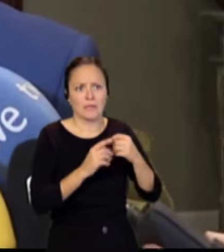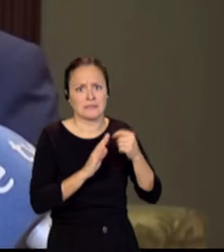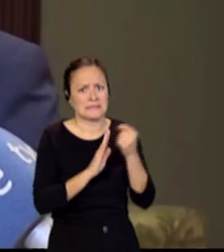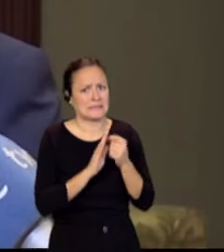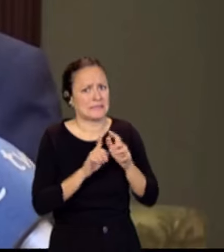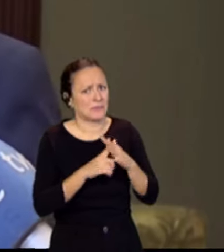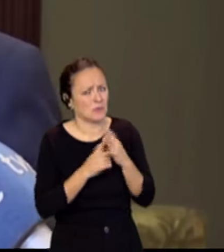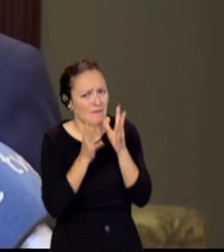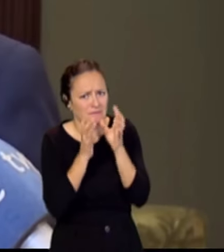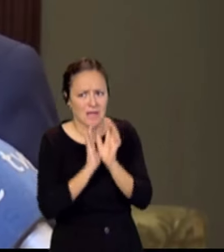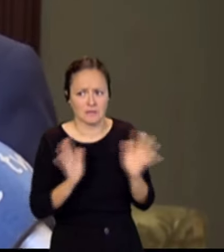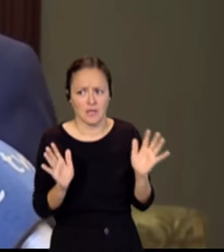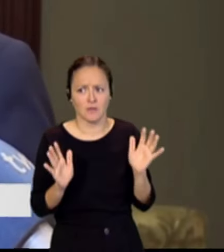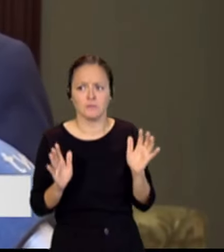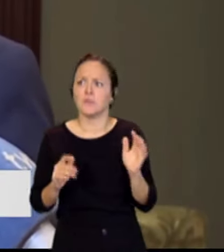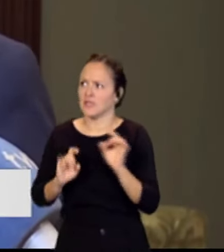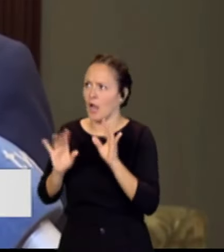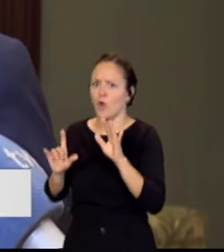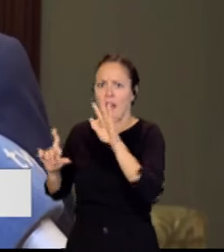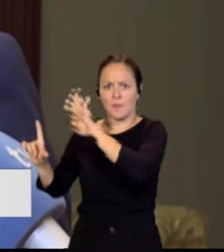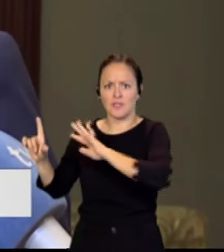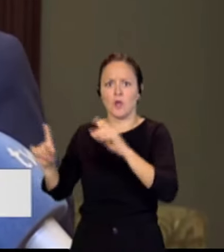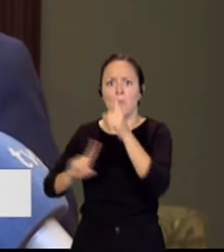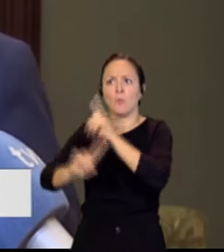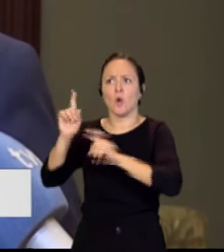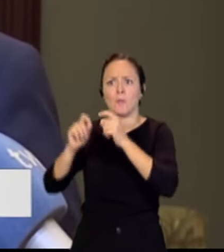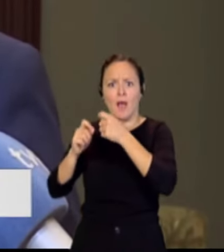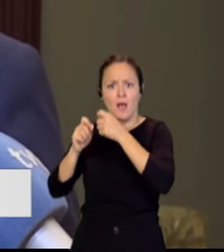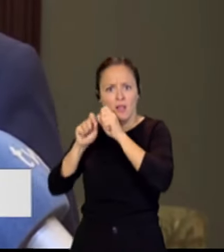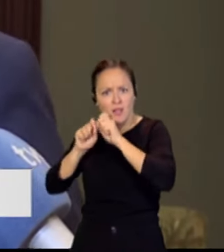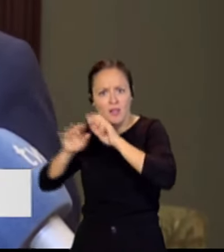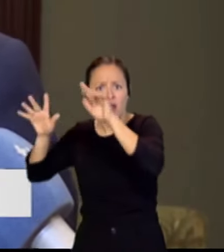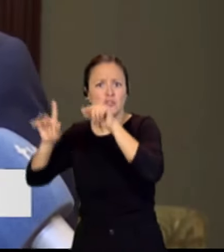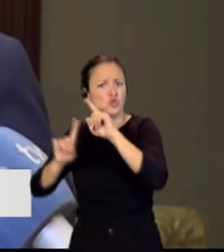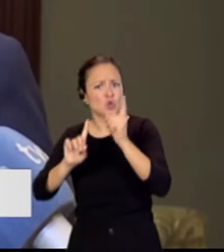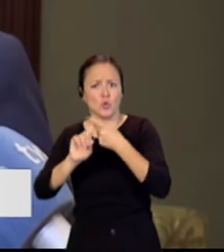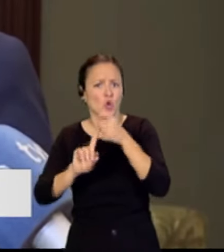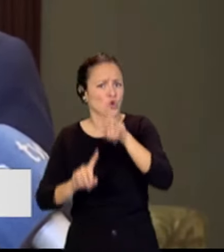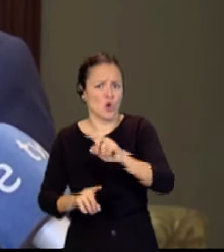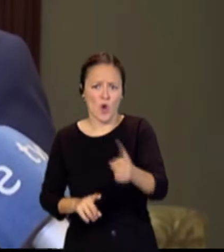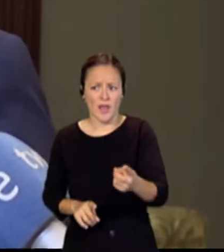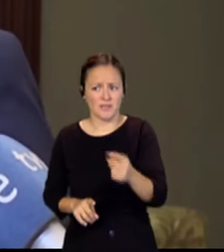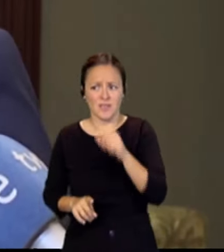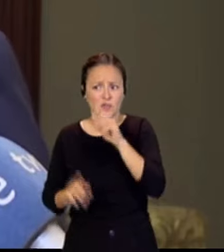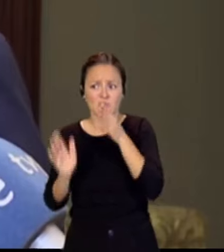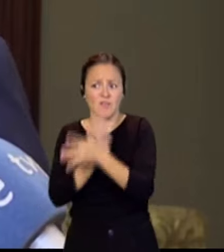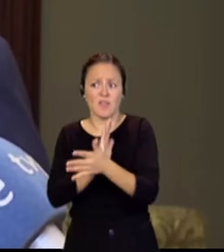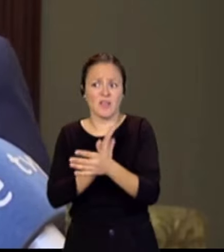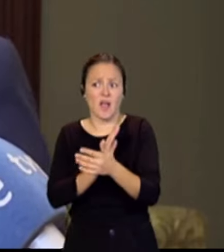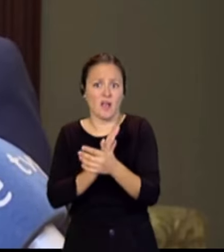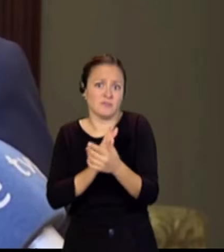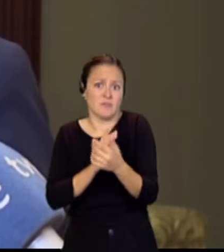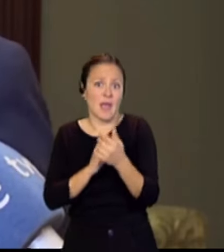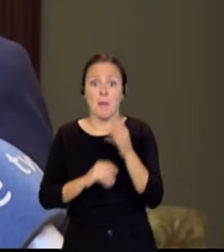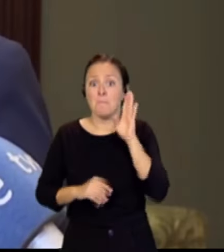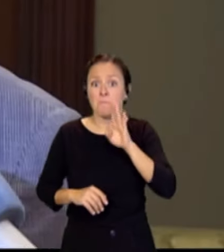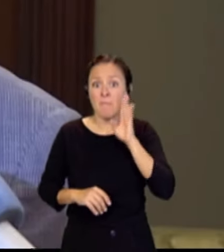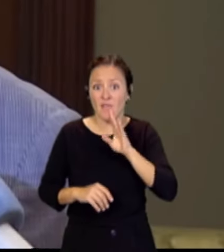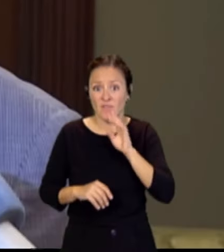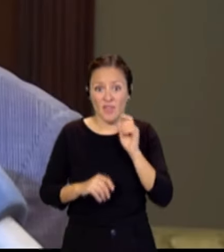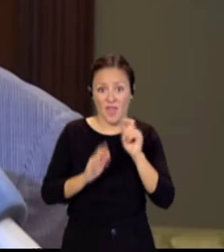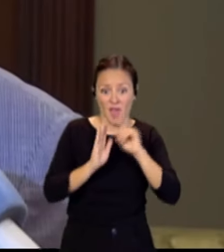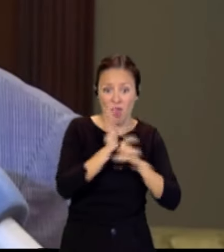pésimas repartir el problema al resto de la Península no es una solución sino simplemente forjar el último eslabón de la del paquete vacaciones del terror que ofrecen las mafias de la inmigración